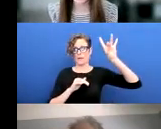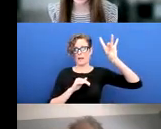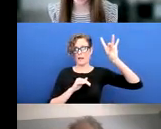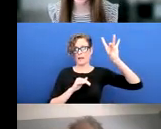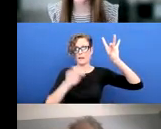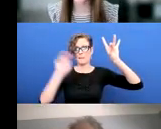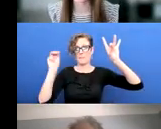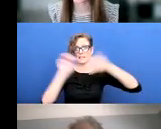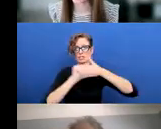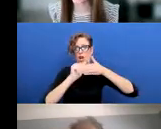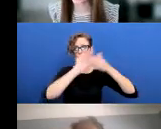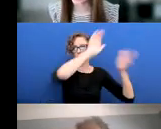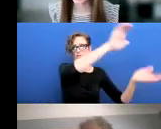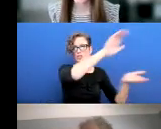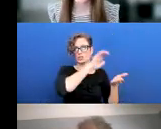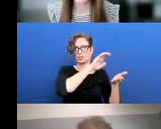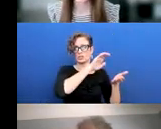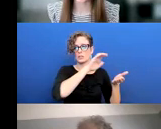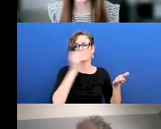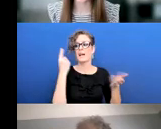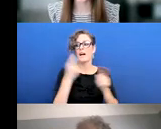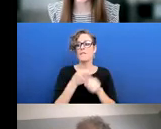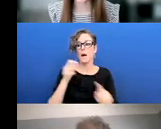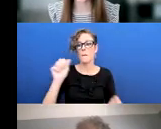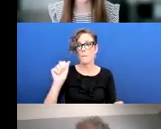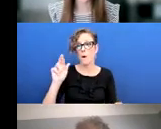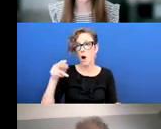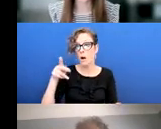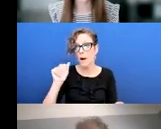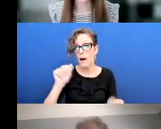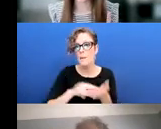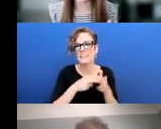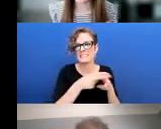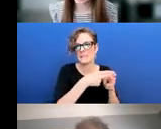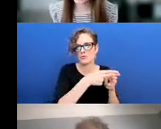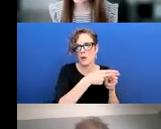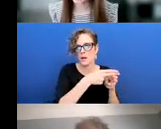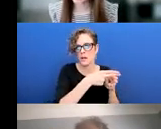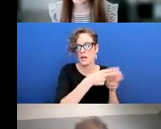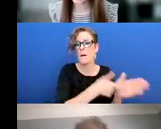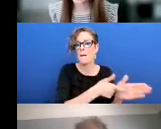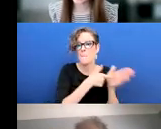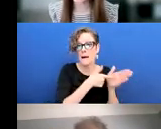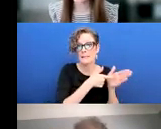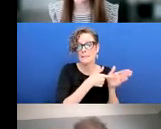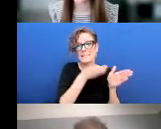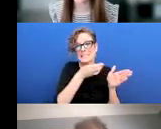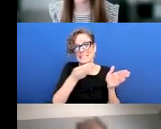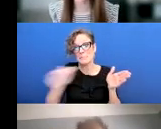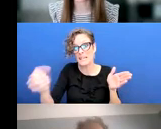Because it's from ARPA, it's temporary. It has to be spent or encumbered by the state by the end